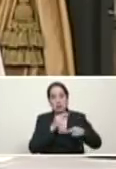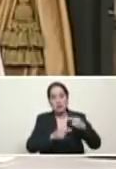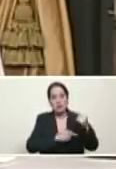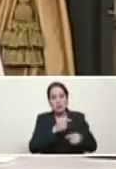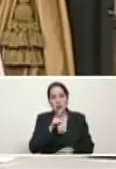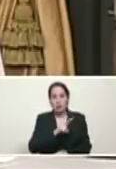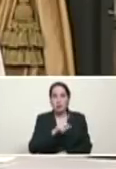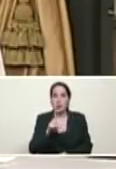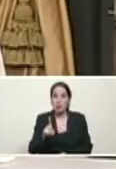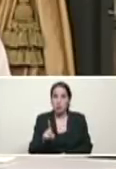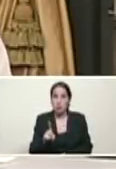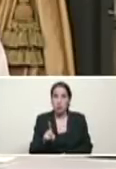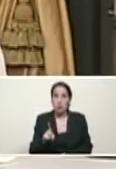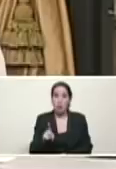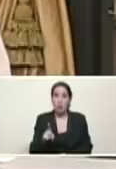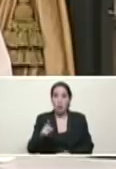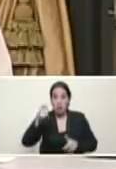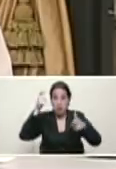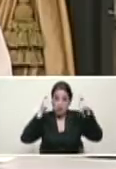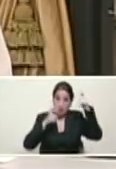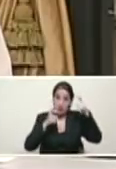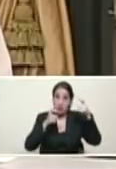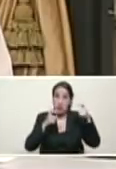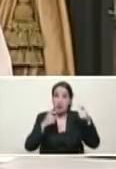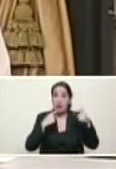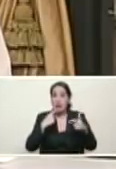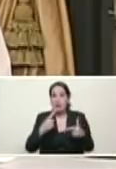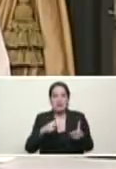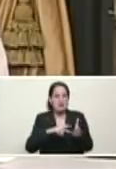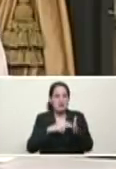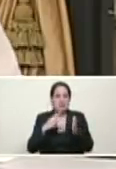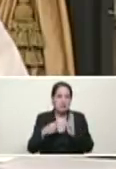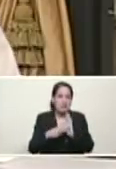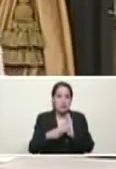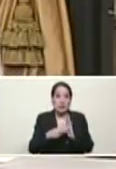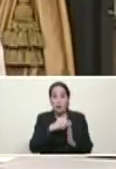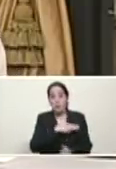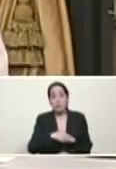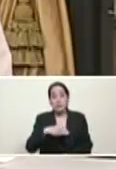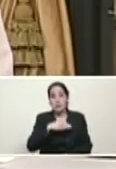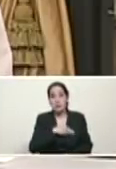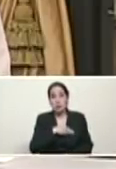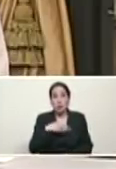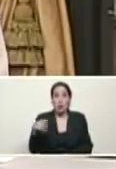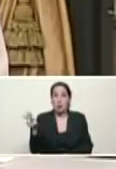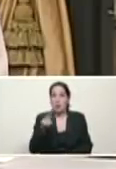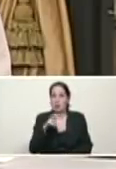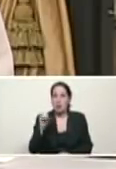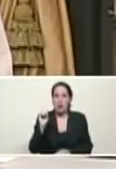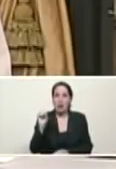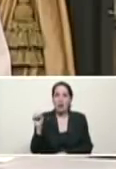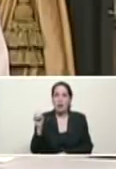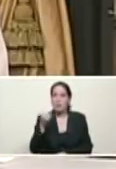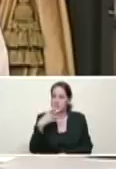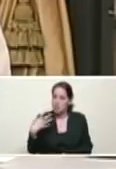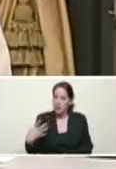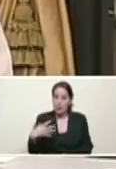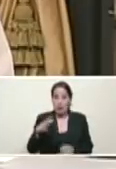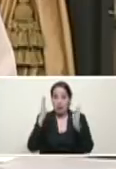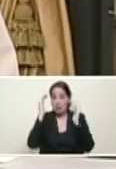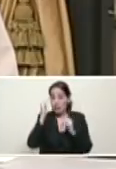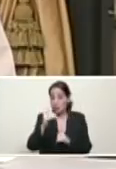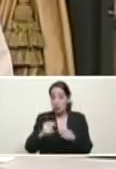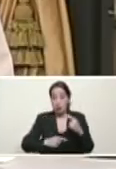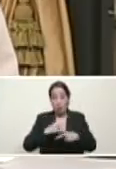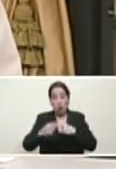por el comandante Hugo Chávez, si alguien toca o algo toca, es la misión Venezuela Bella. Hay que atenderla todos los días. Es más, uno